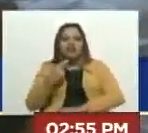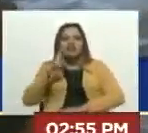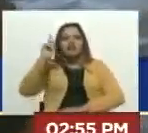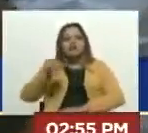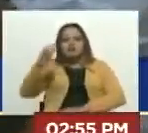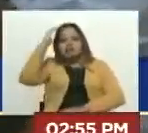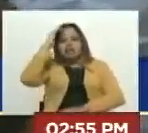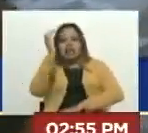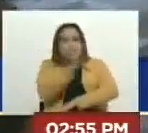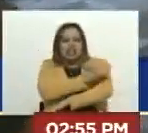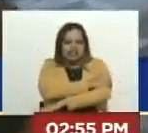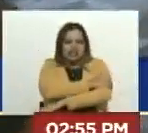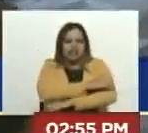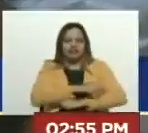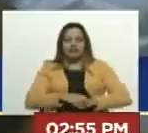milicia.